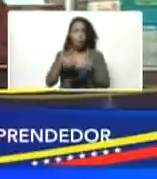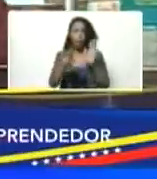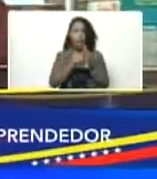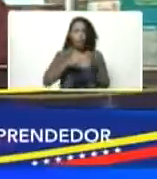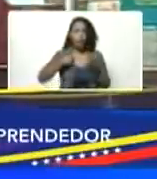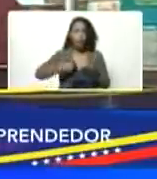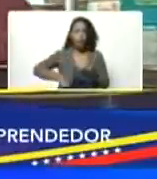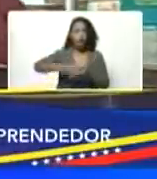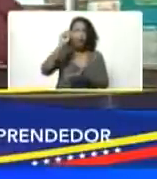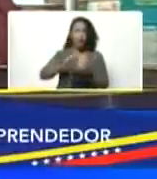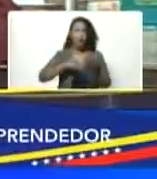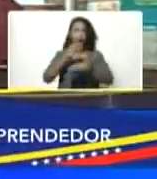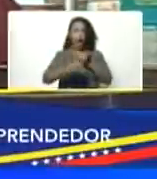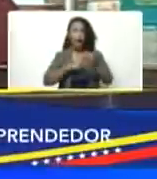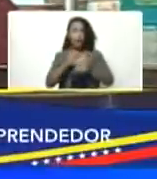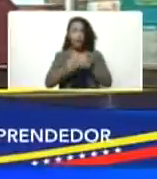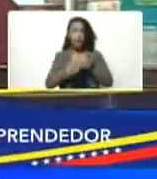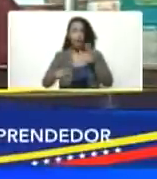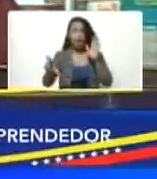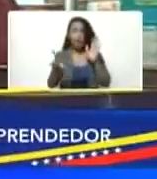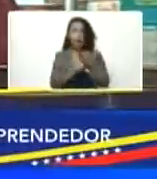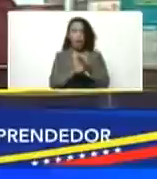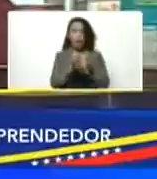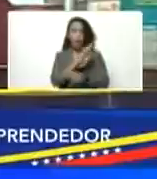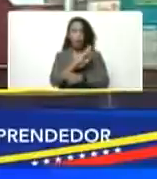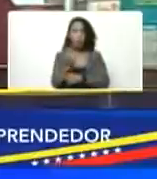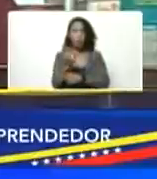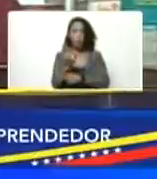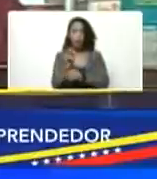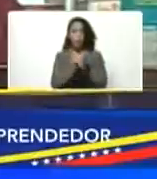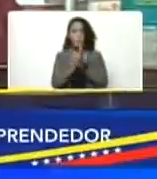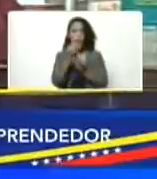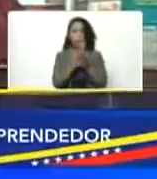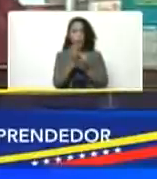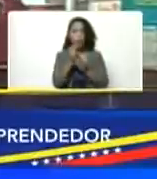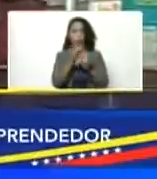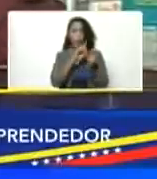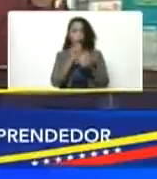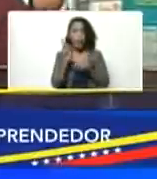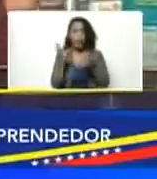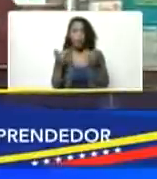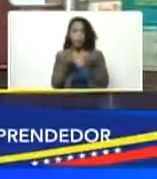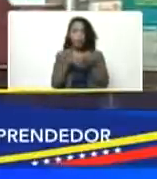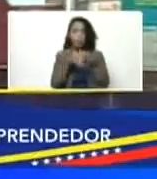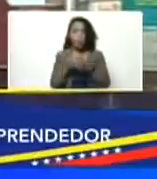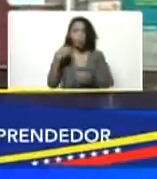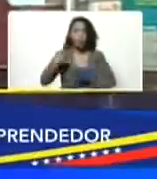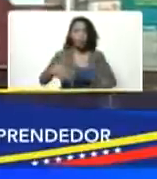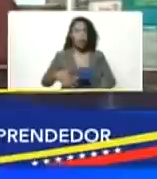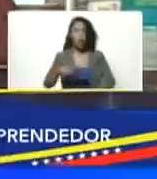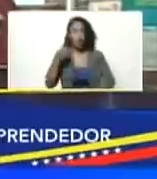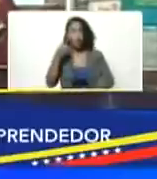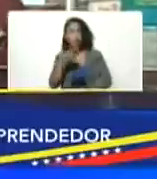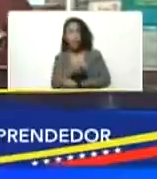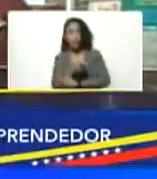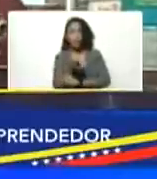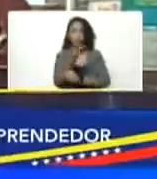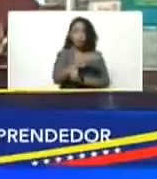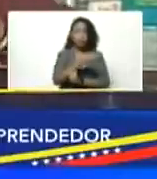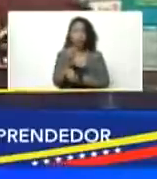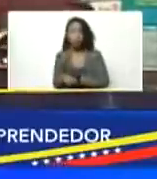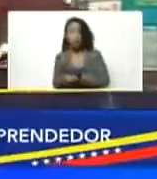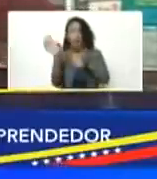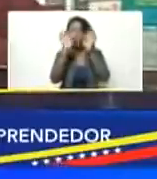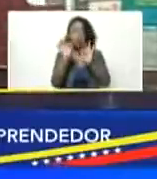firmé el ejecútese. Se hizo ley de la República, la ley de emprendimiento. Ahí hay un conjunto de derechos y deberes y de mecanismos